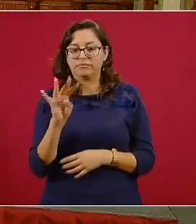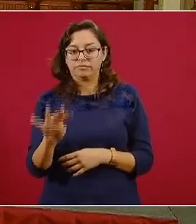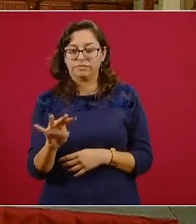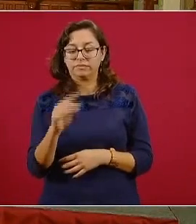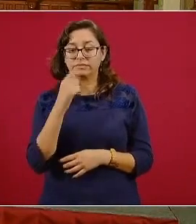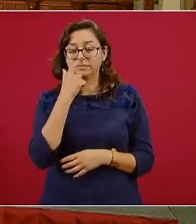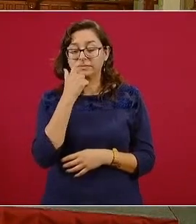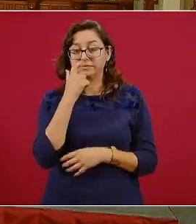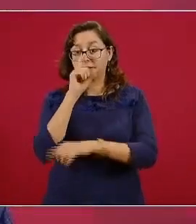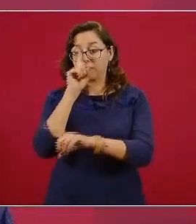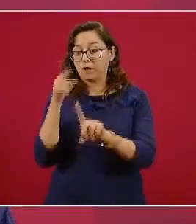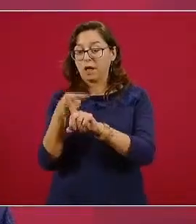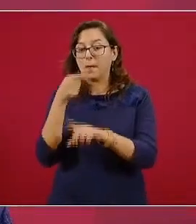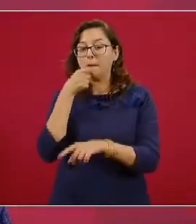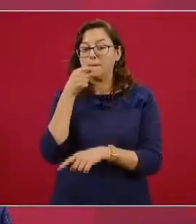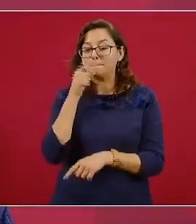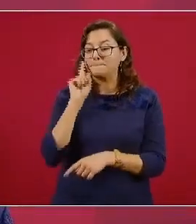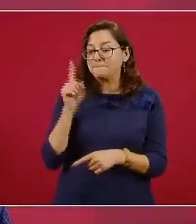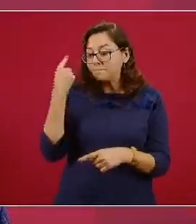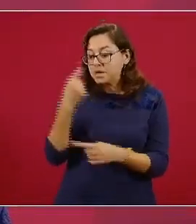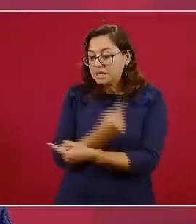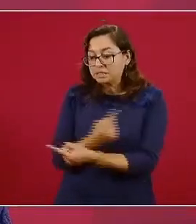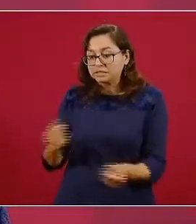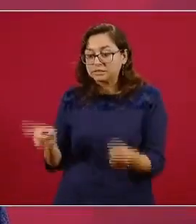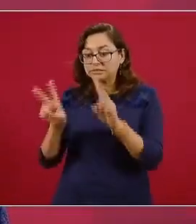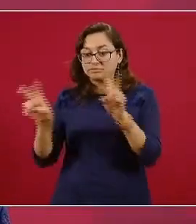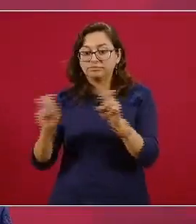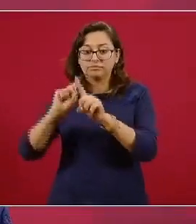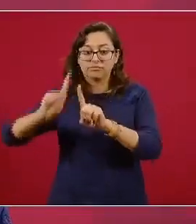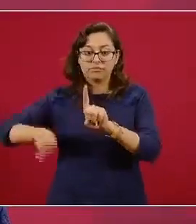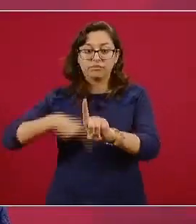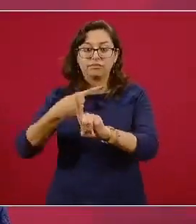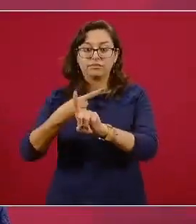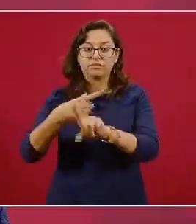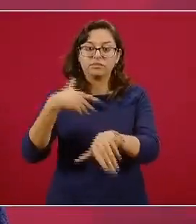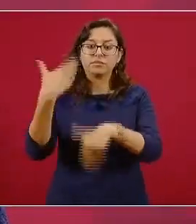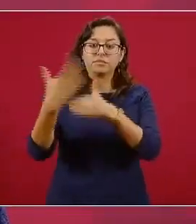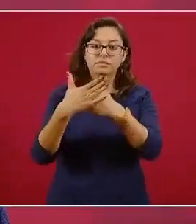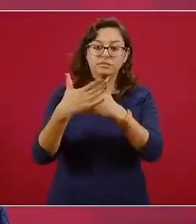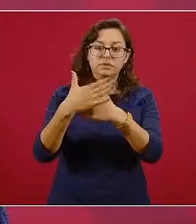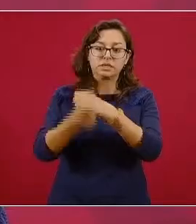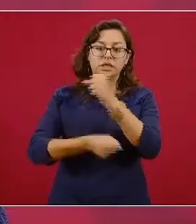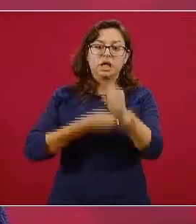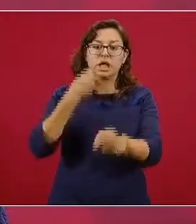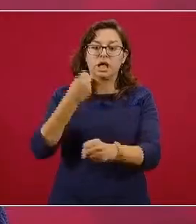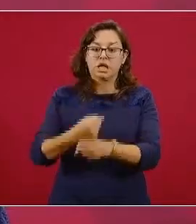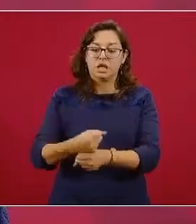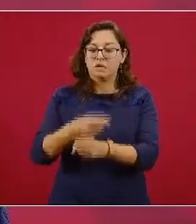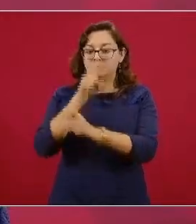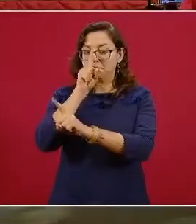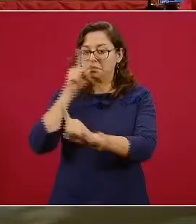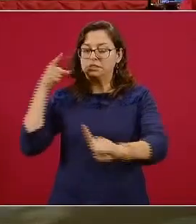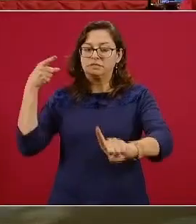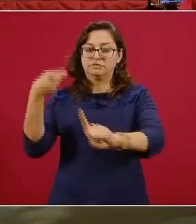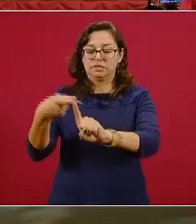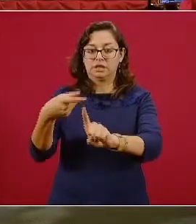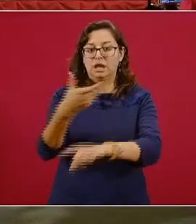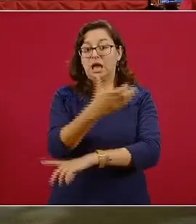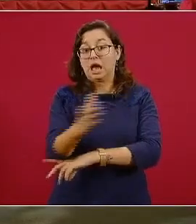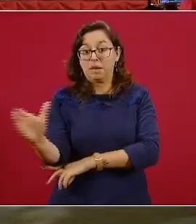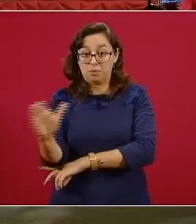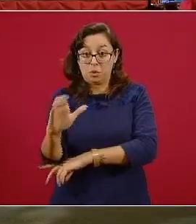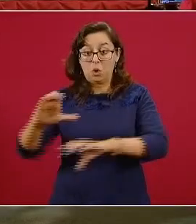violencia sexual. El próximo año vamos a hacer específica para las comunidades rurales e indígenas, que tiene